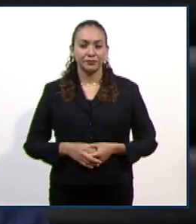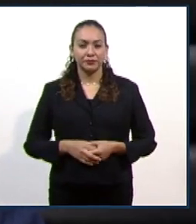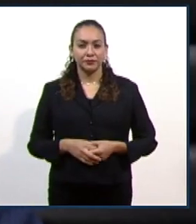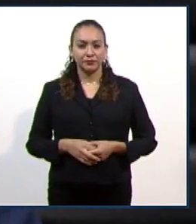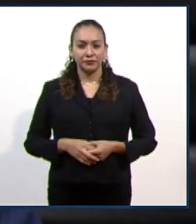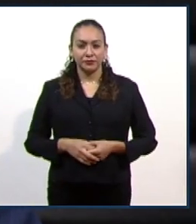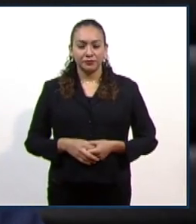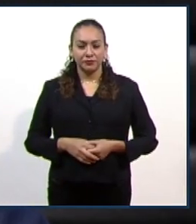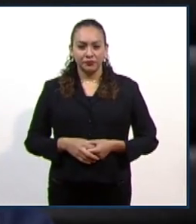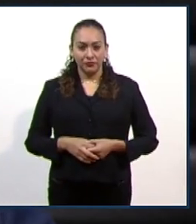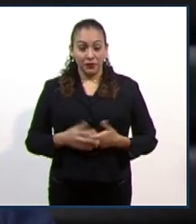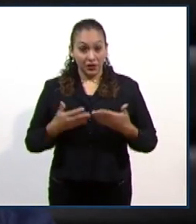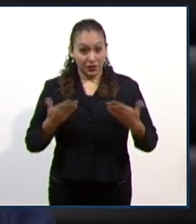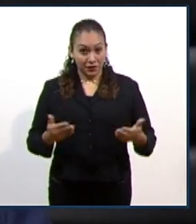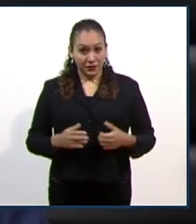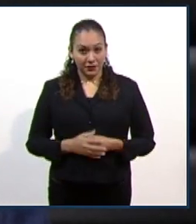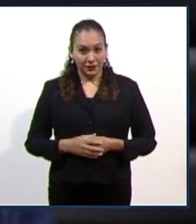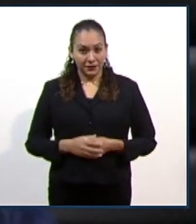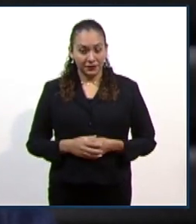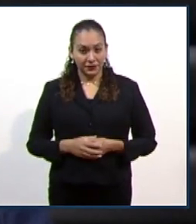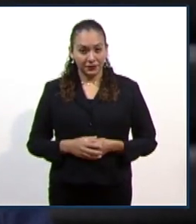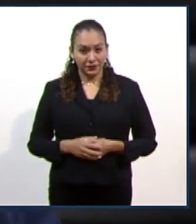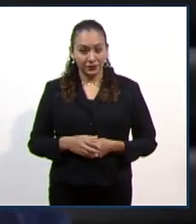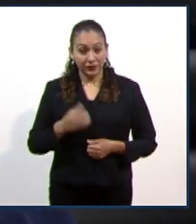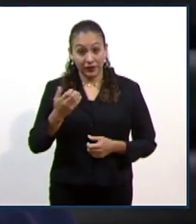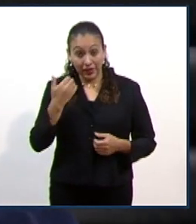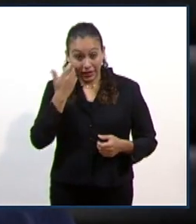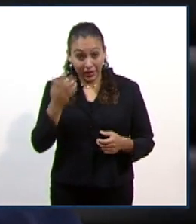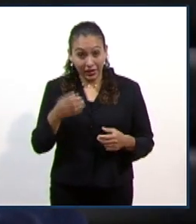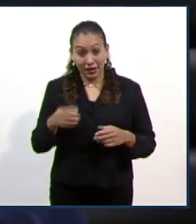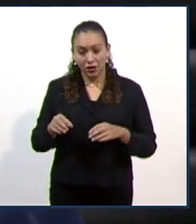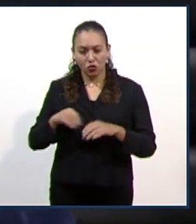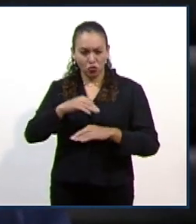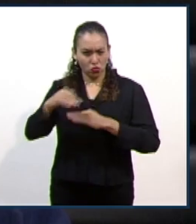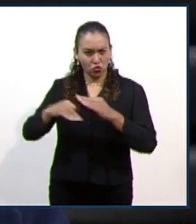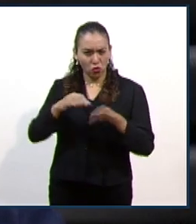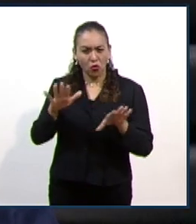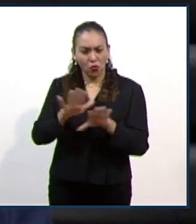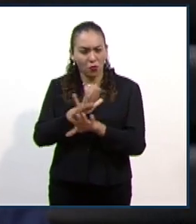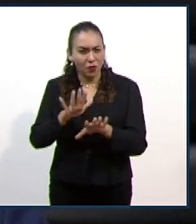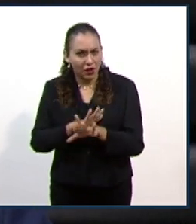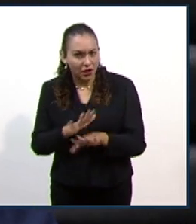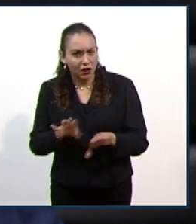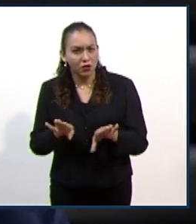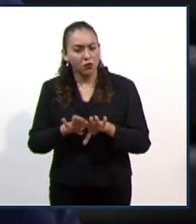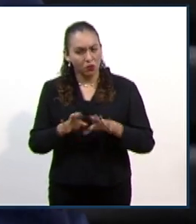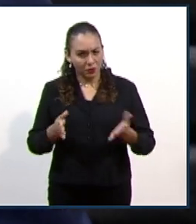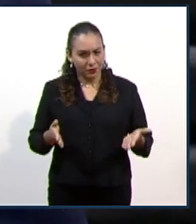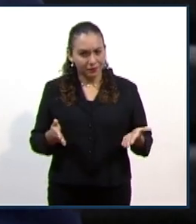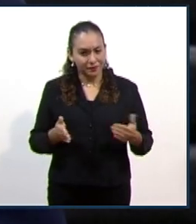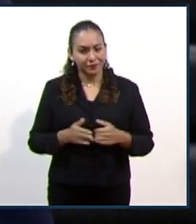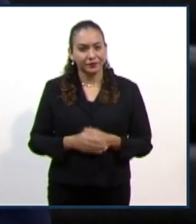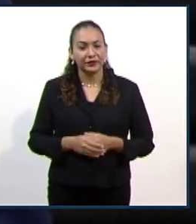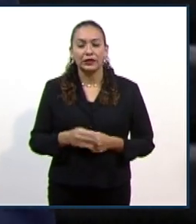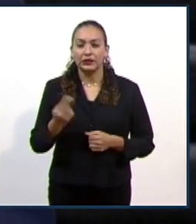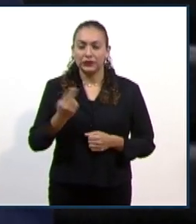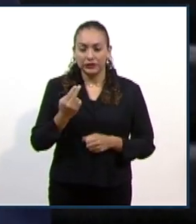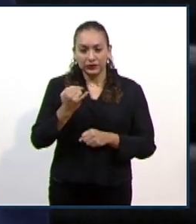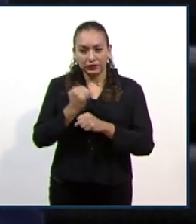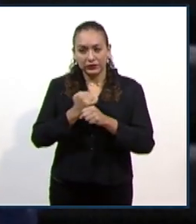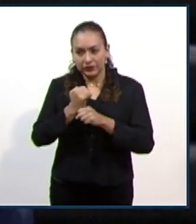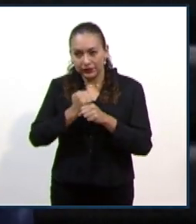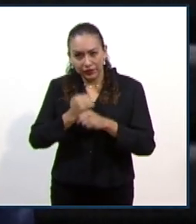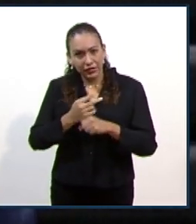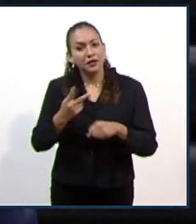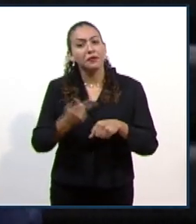El cargo de juzgador no puede sustentarse en los apoyos directos o indirectos que recabe durante